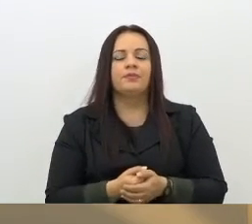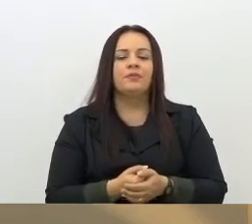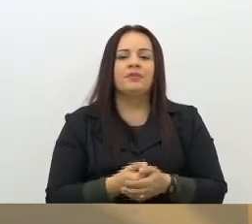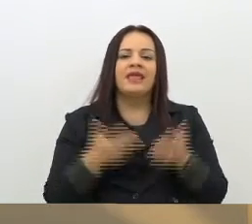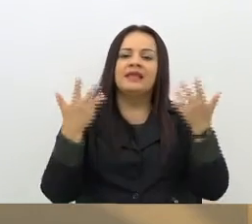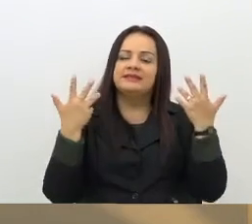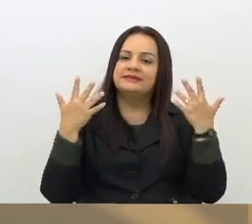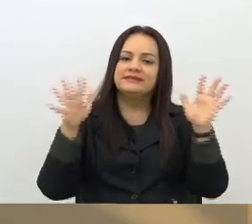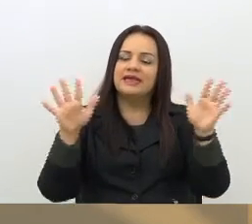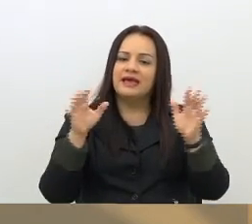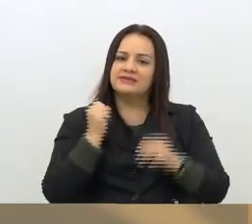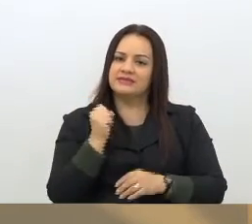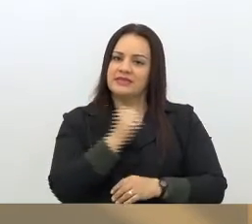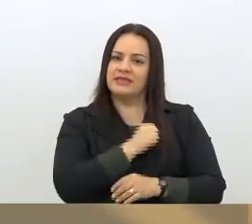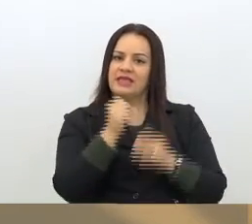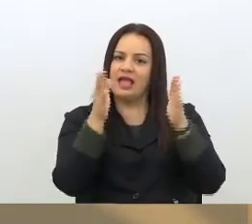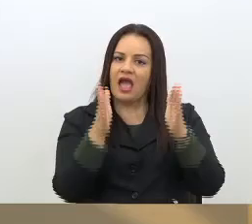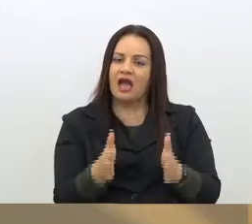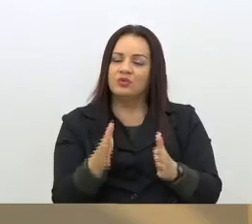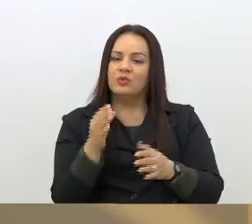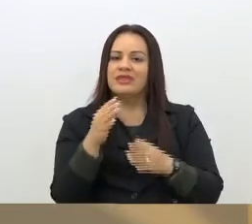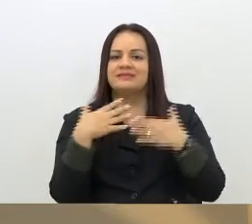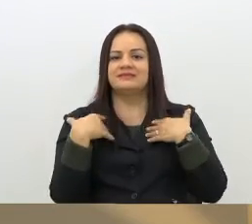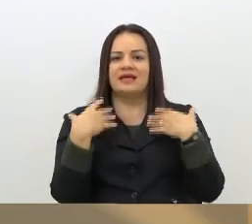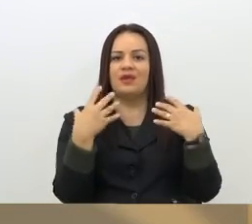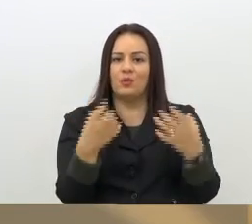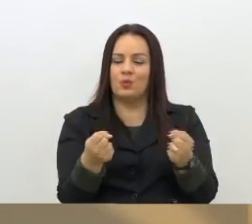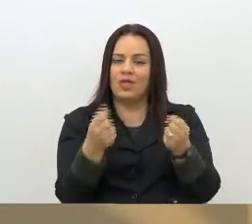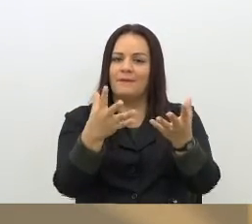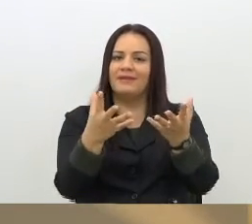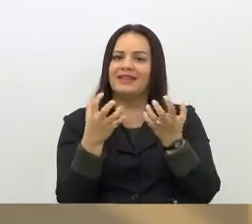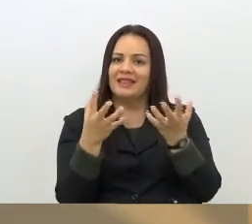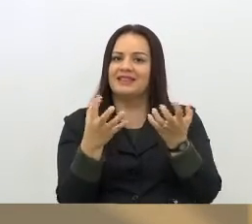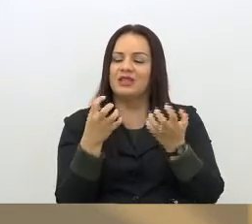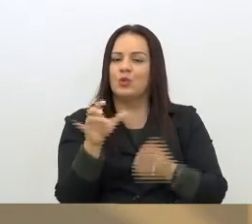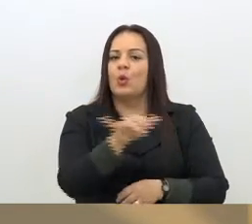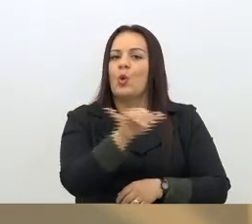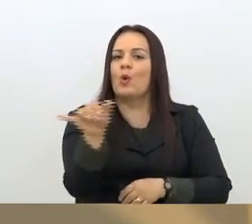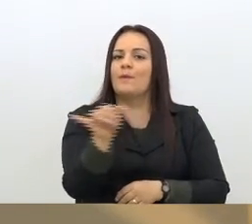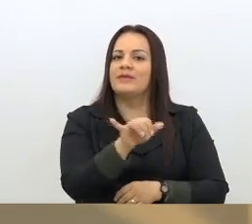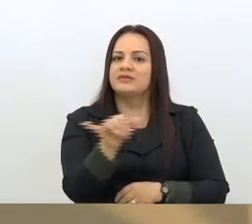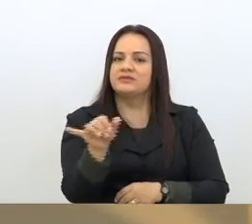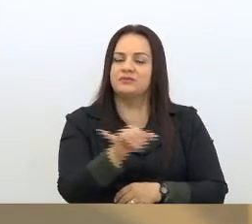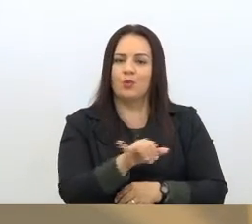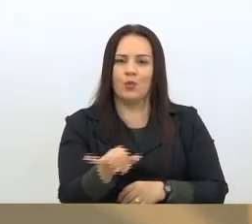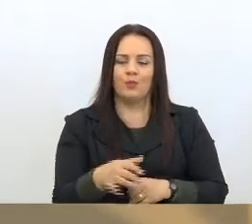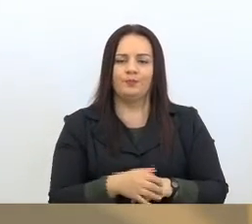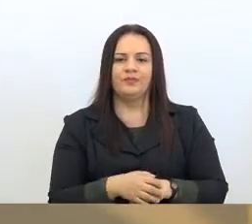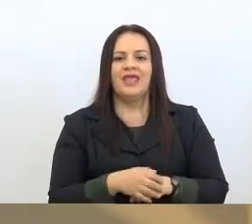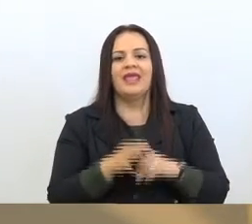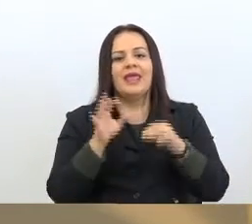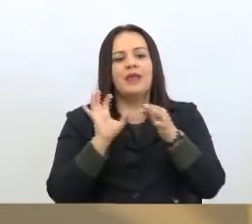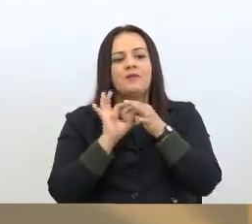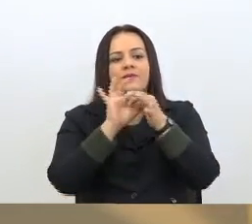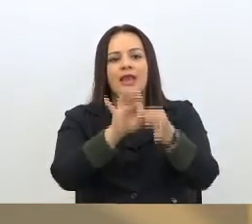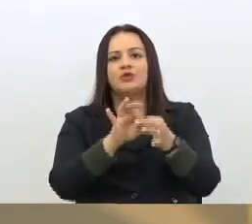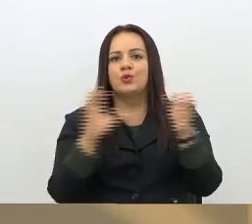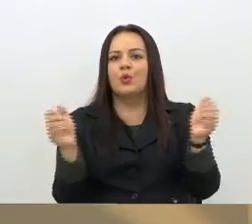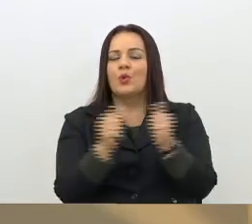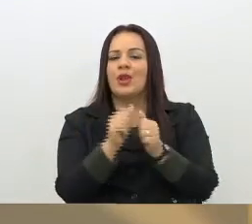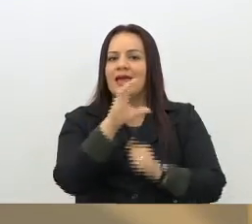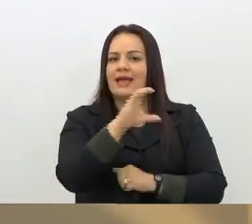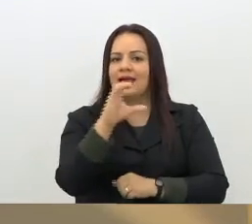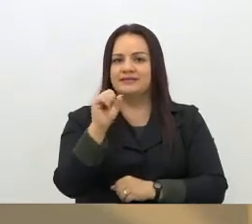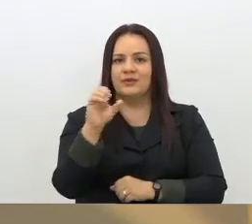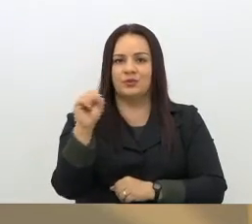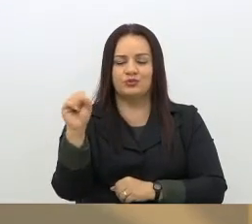Ya los sindicatos de salud habían pretendido lo mismo en relación con la Caja Costarricense